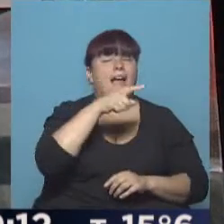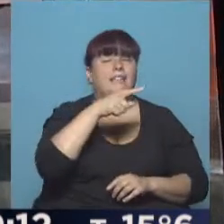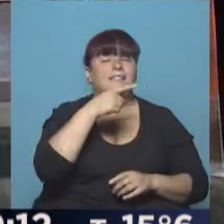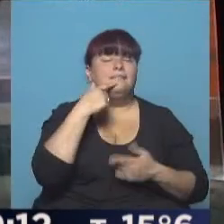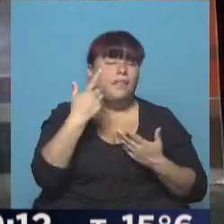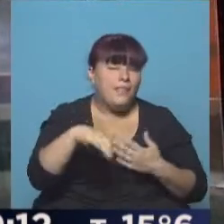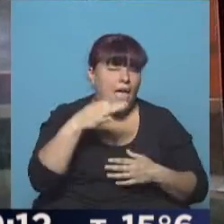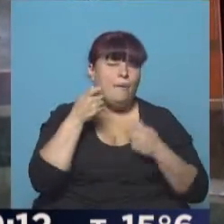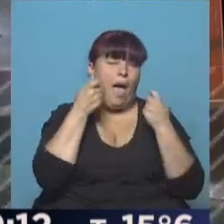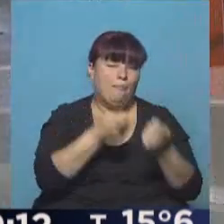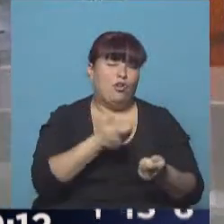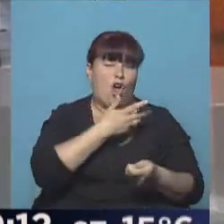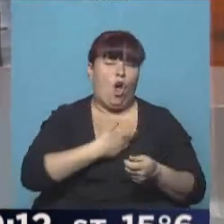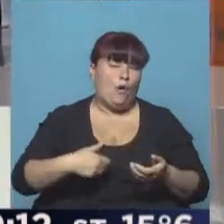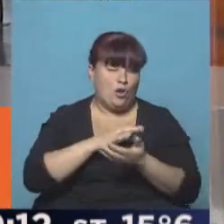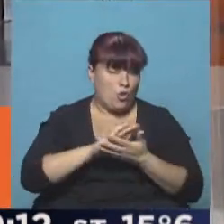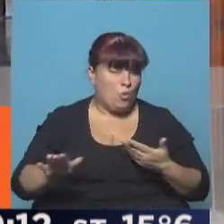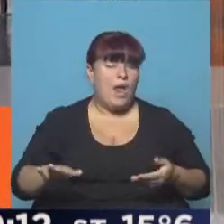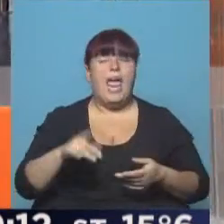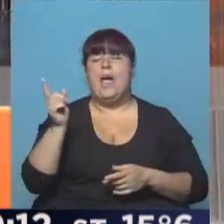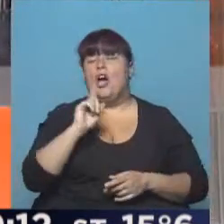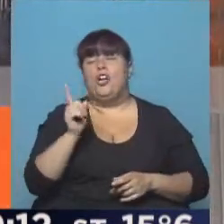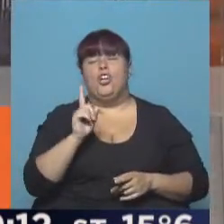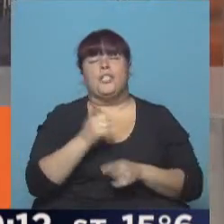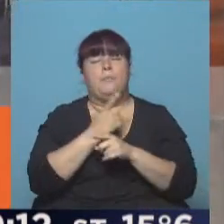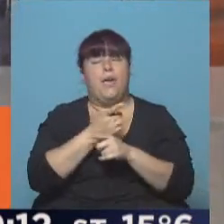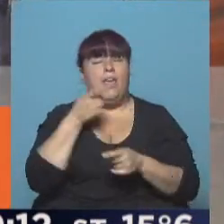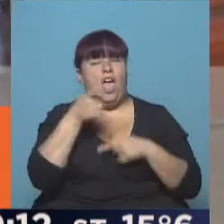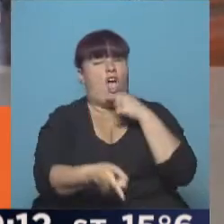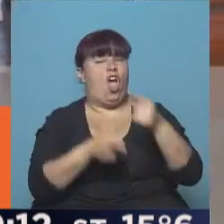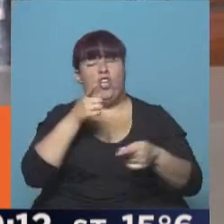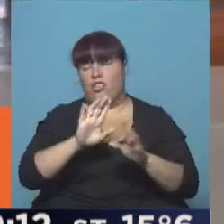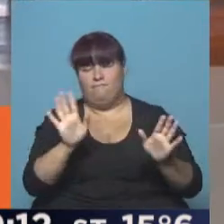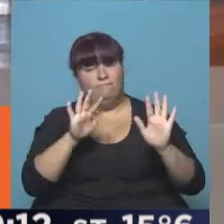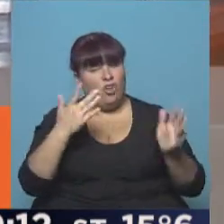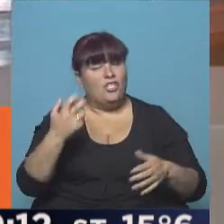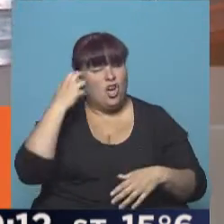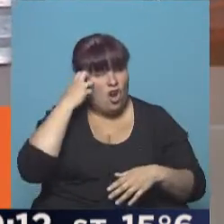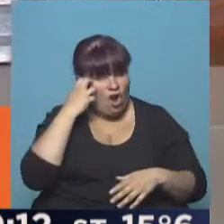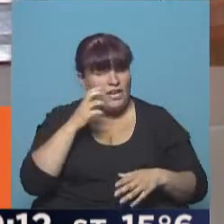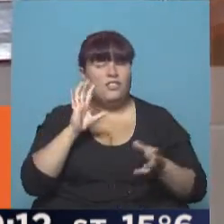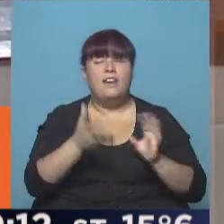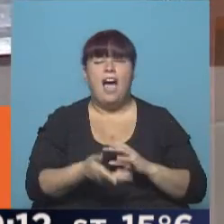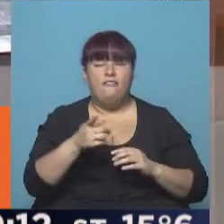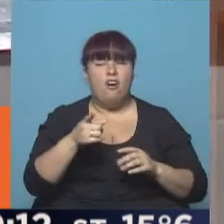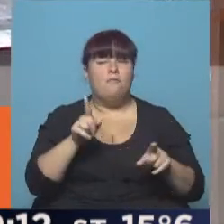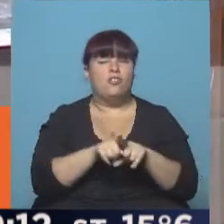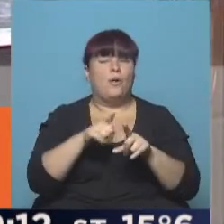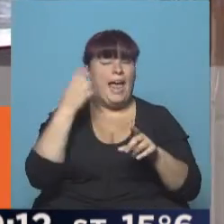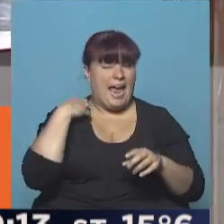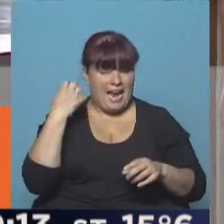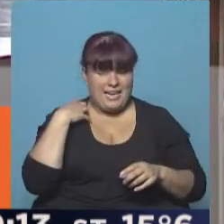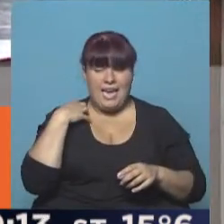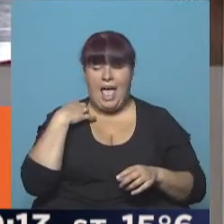de que había que acompañar a un gobierno nuevo, que no había que ponerle palos en la rueda, por eso en el Congreso hubo una actitud en términos